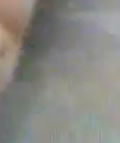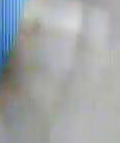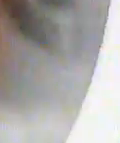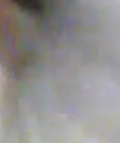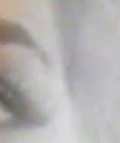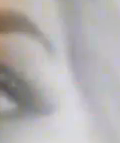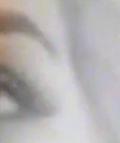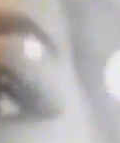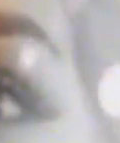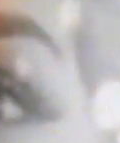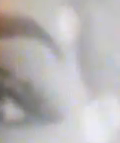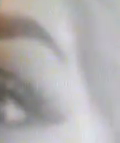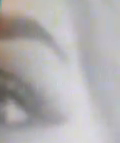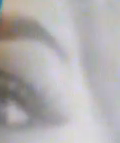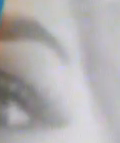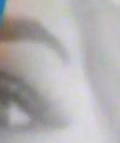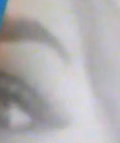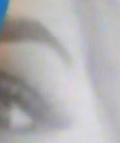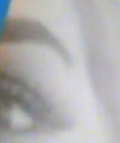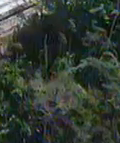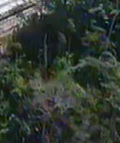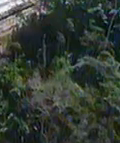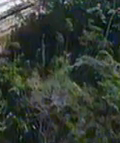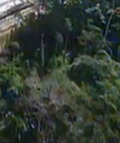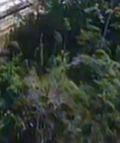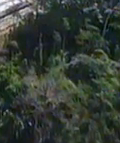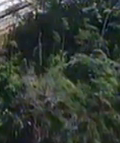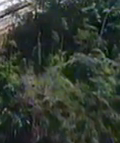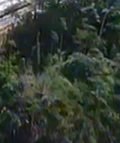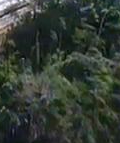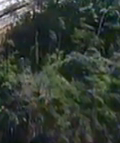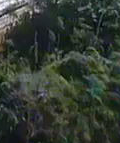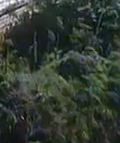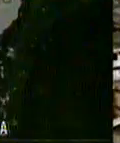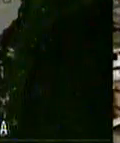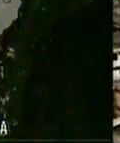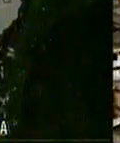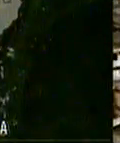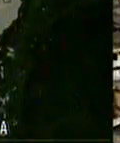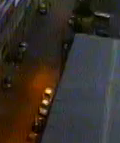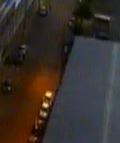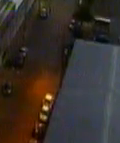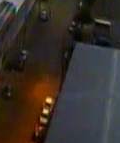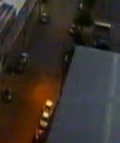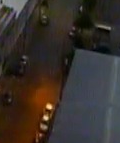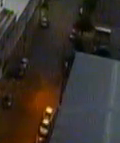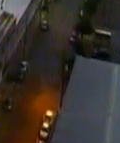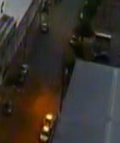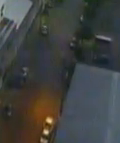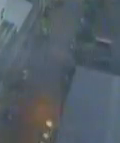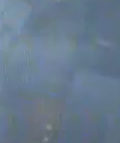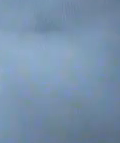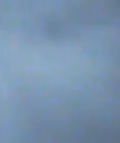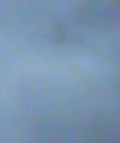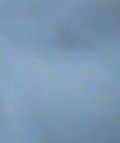Ecuador TV, una revista para verla en familia. Domingos 20 horas 30